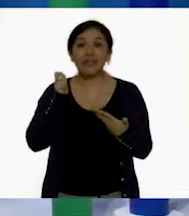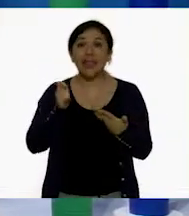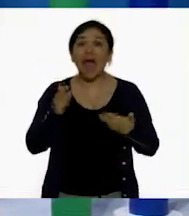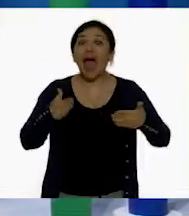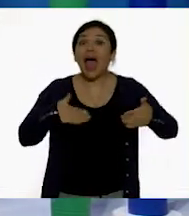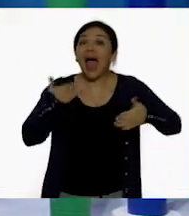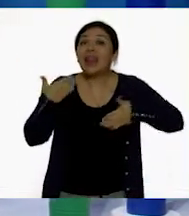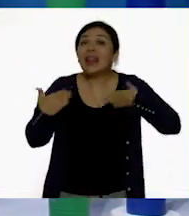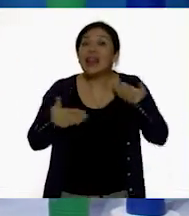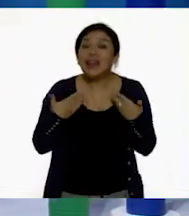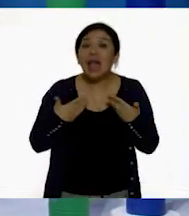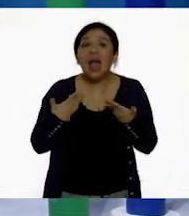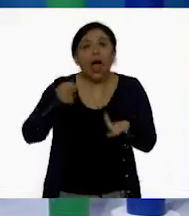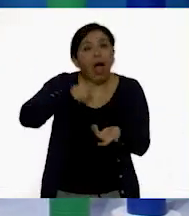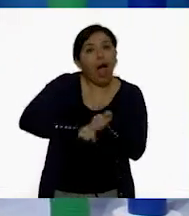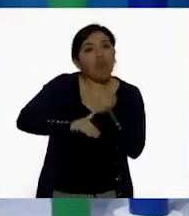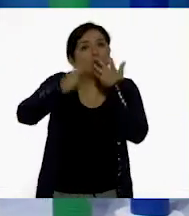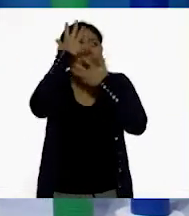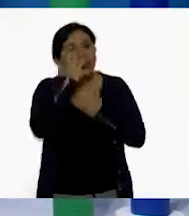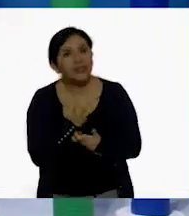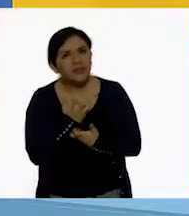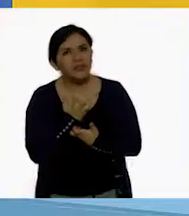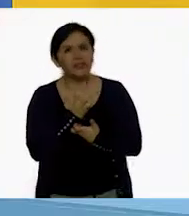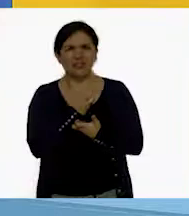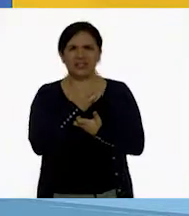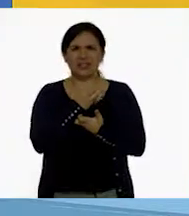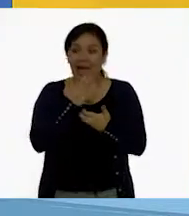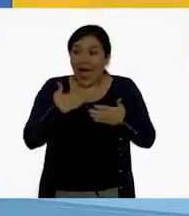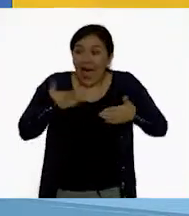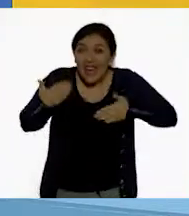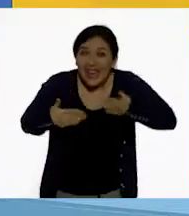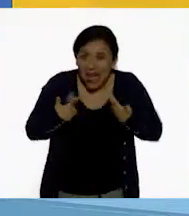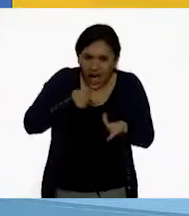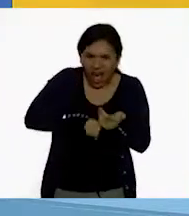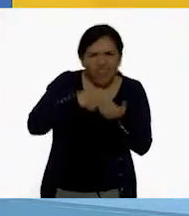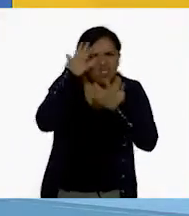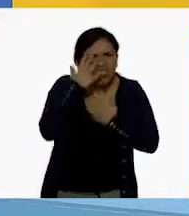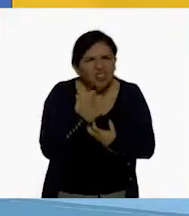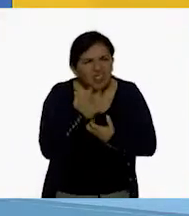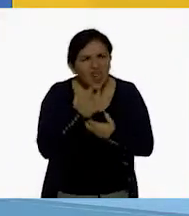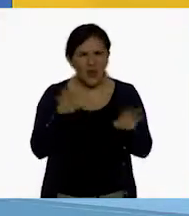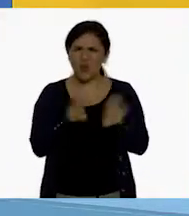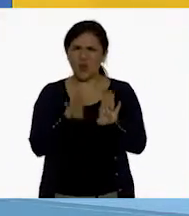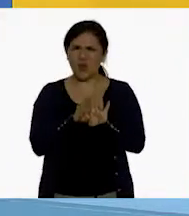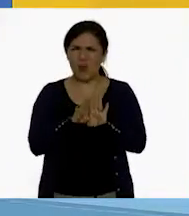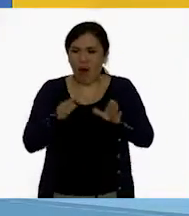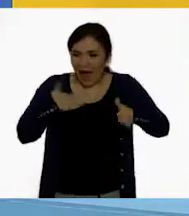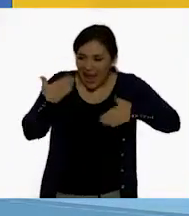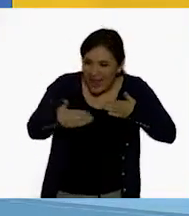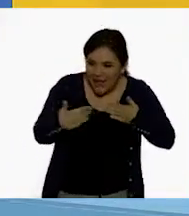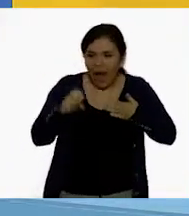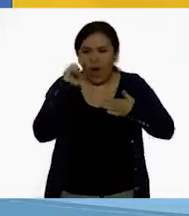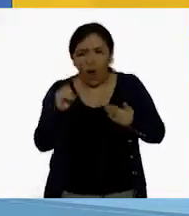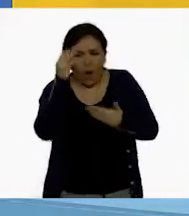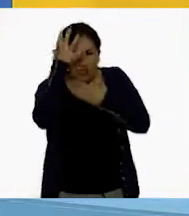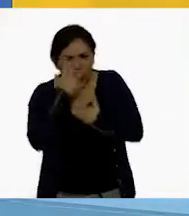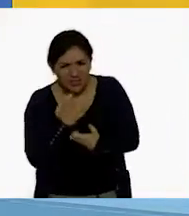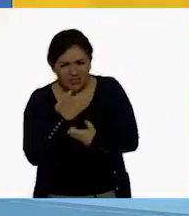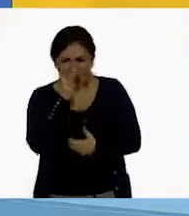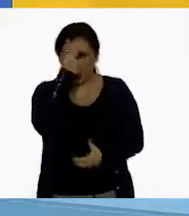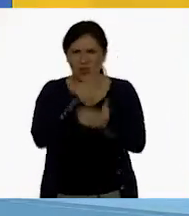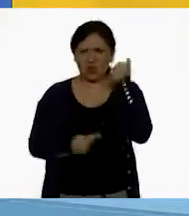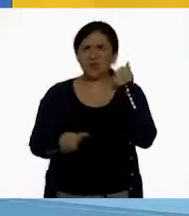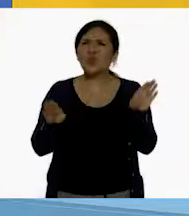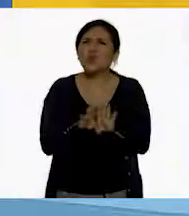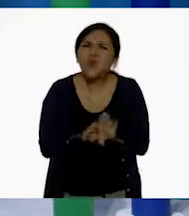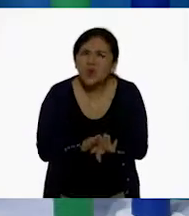Alegrías muy tristes. Sí, es cierto. ¿Alegrías muy tristes? ¿Cómo? ¿Alegrías muy tristes? O es alegría o es tristeza, pero no entiendo cómo pueden ser las